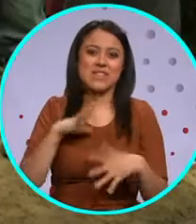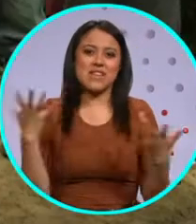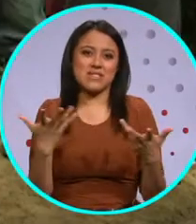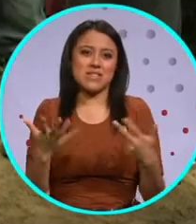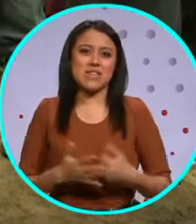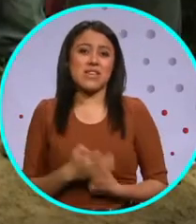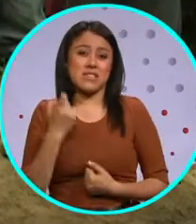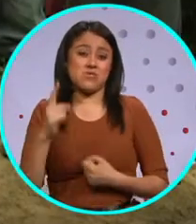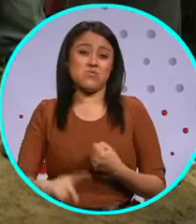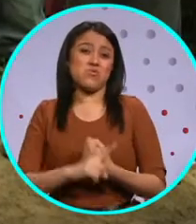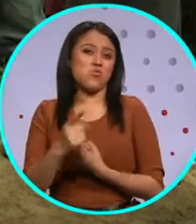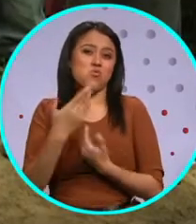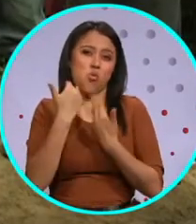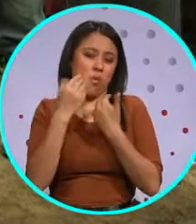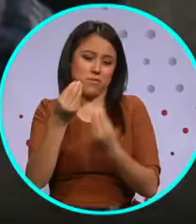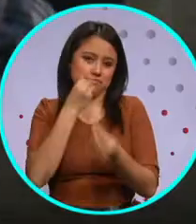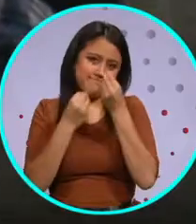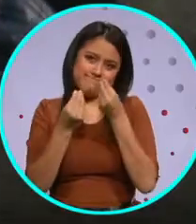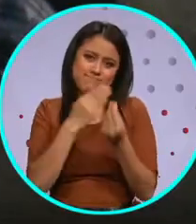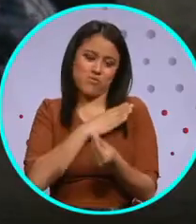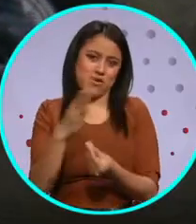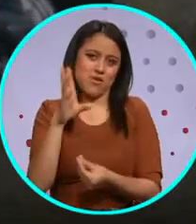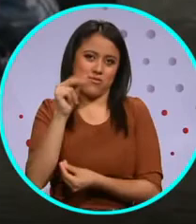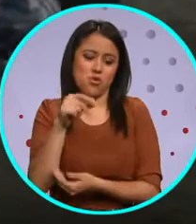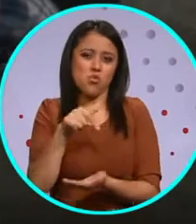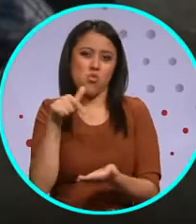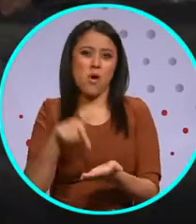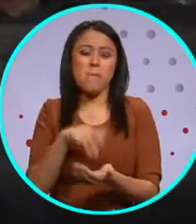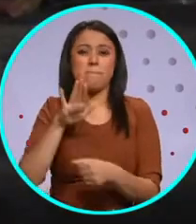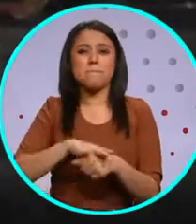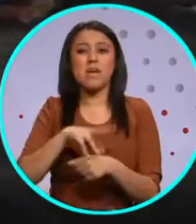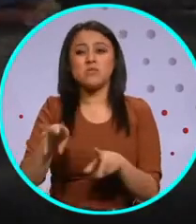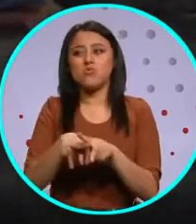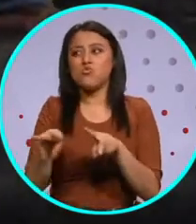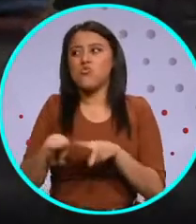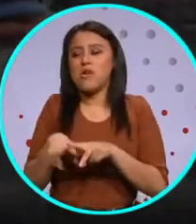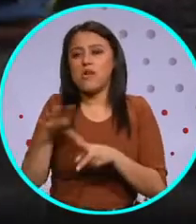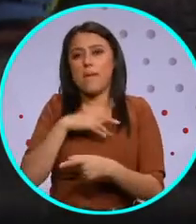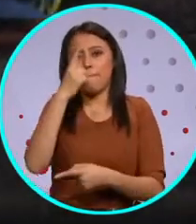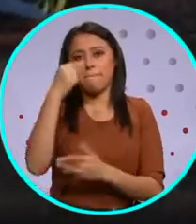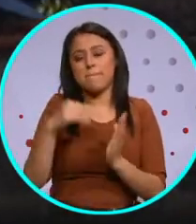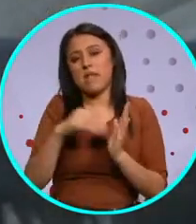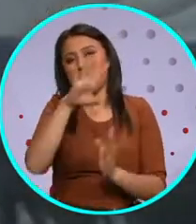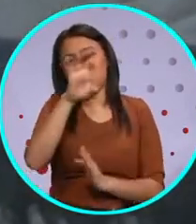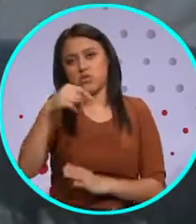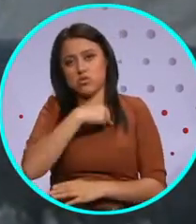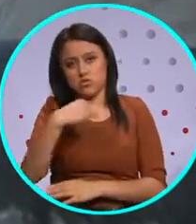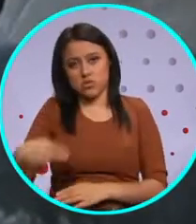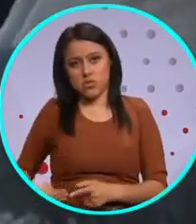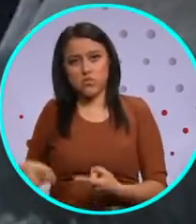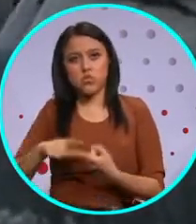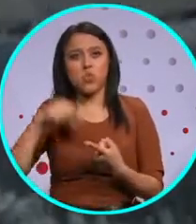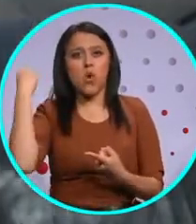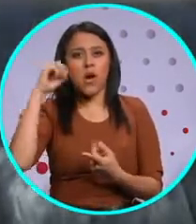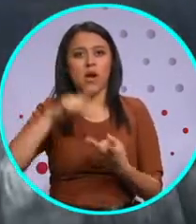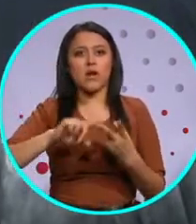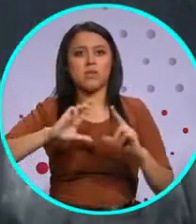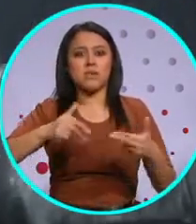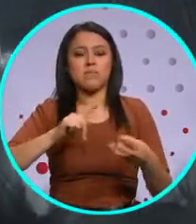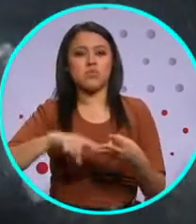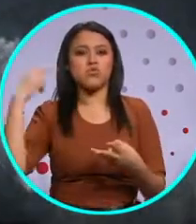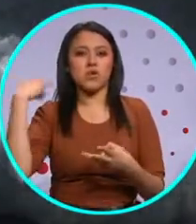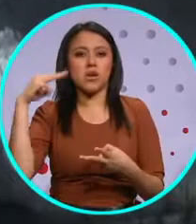escasas de nutrientes los lugares donde existe mayor vulnerabilidad alimentaria son 1.400 municipios de oaxaca chiapas yucatán